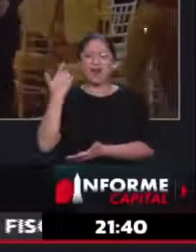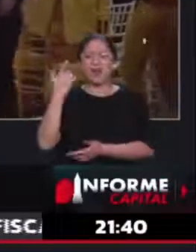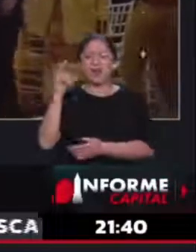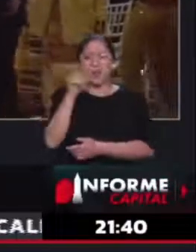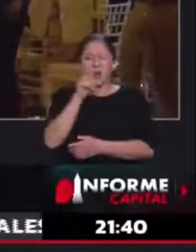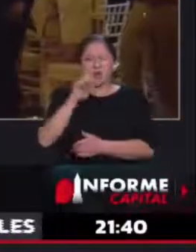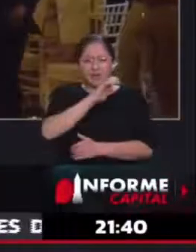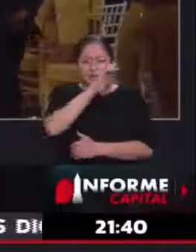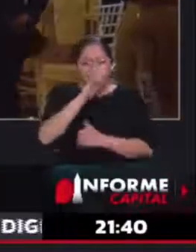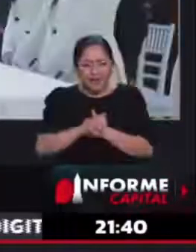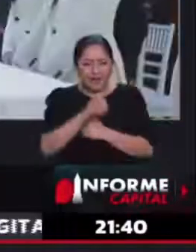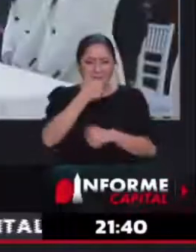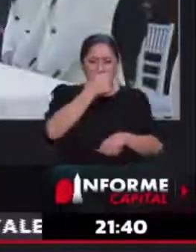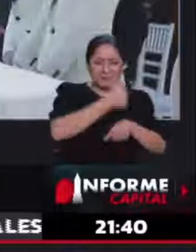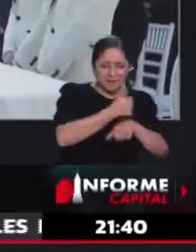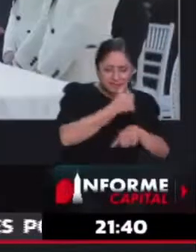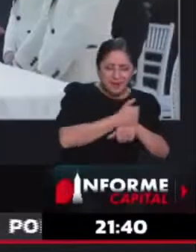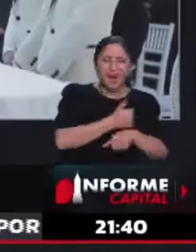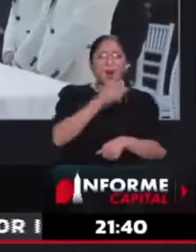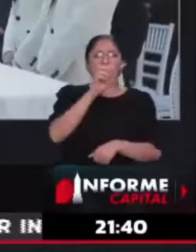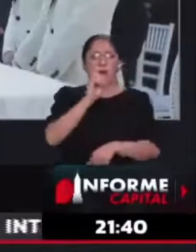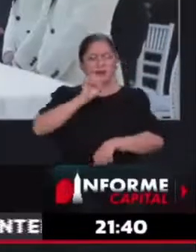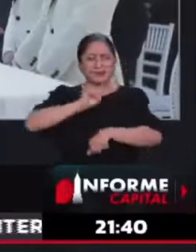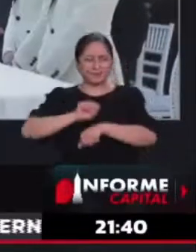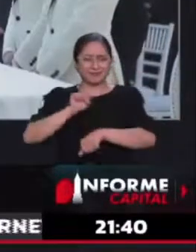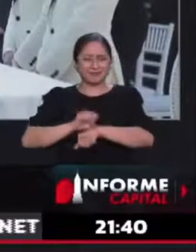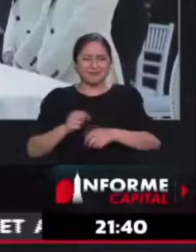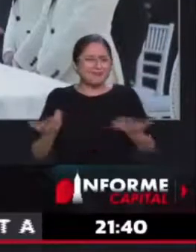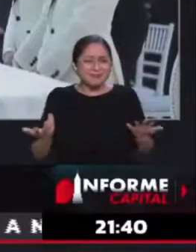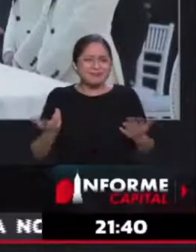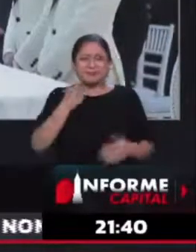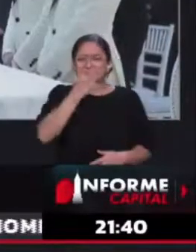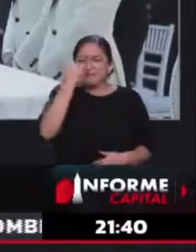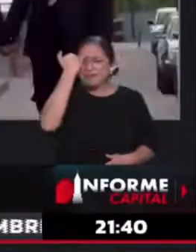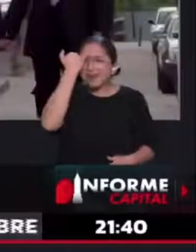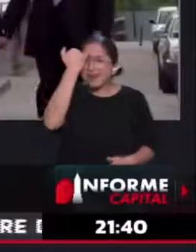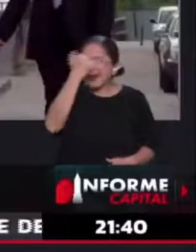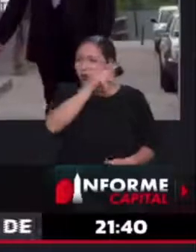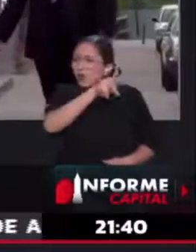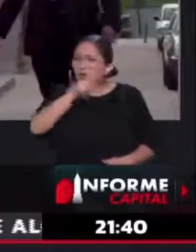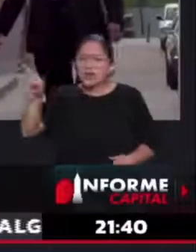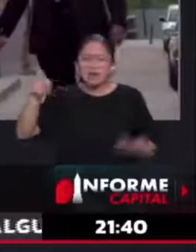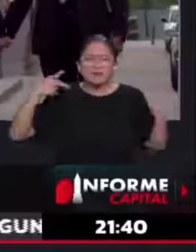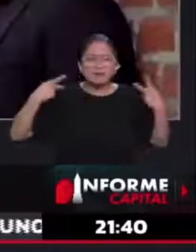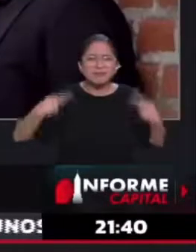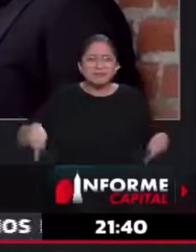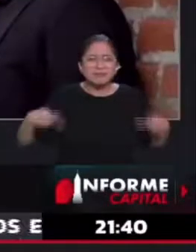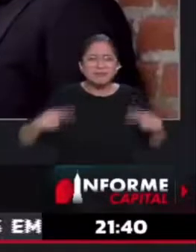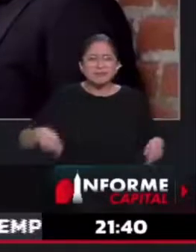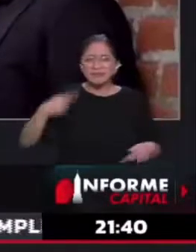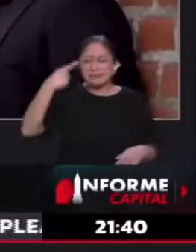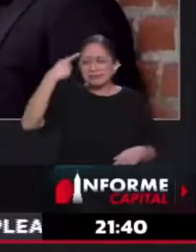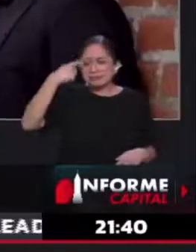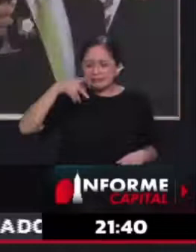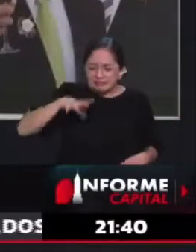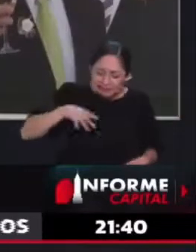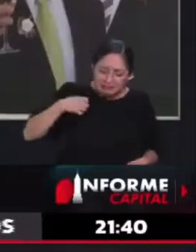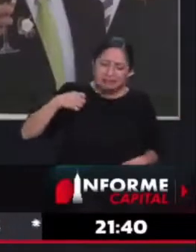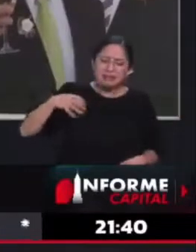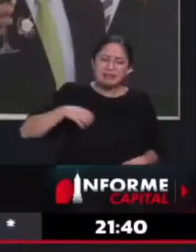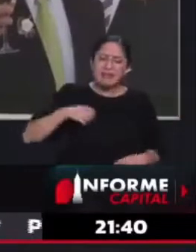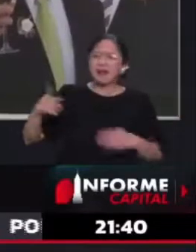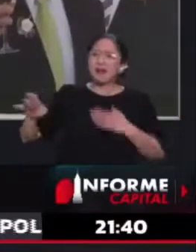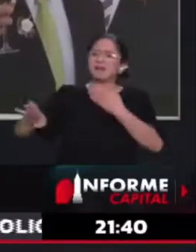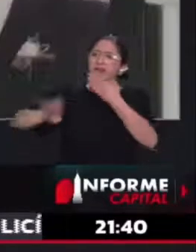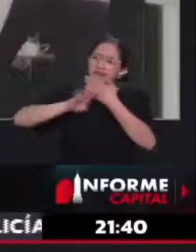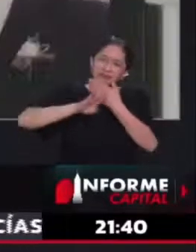sobre todo en la secundaria. Imagínense la edad que tienen estas personas para poder enfrentar el